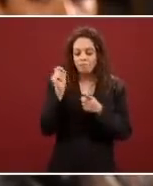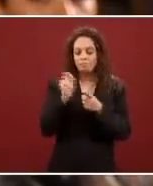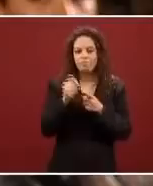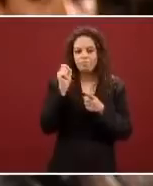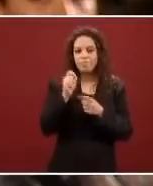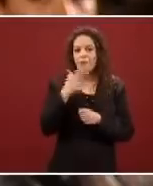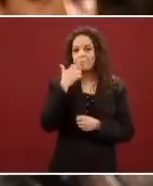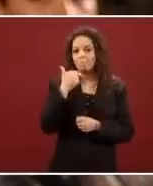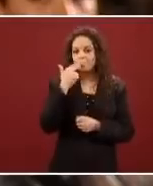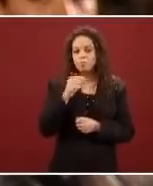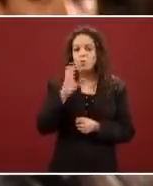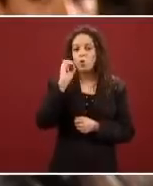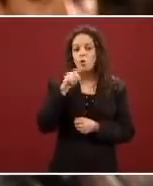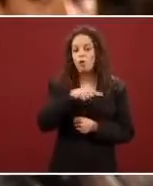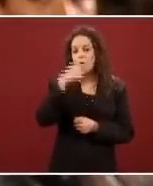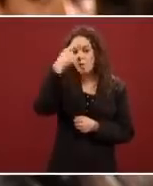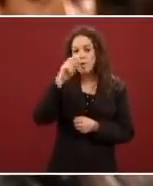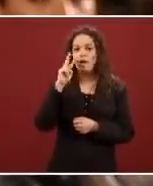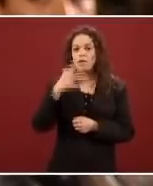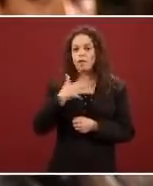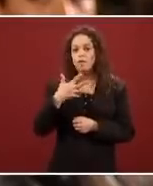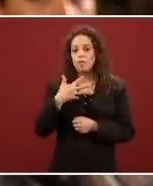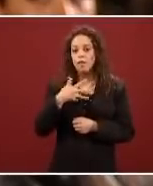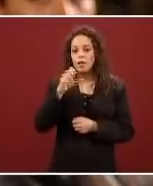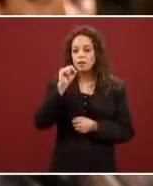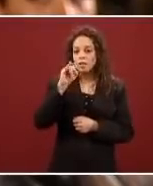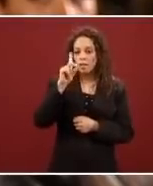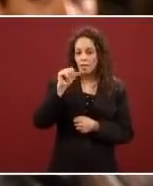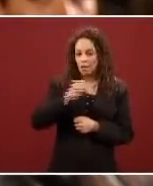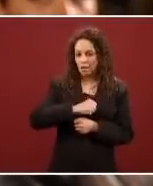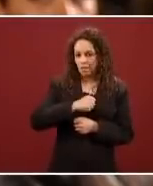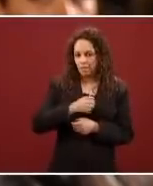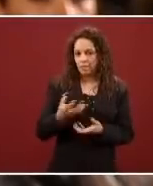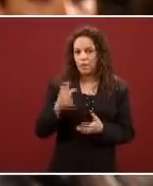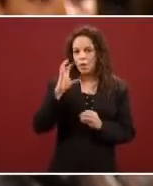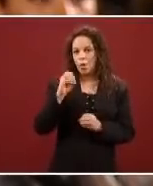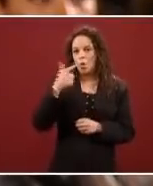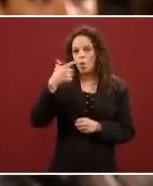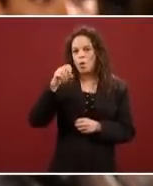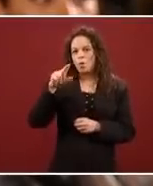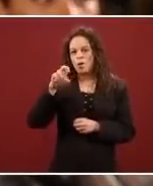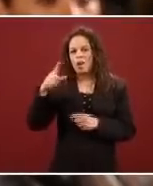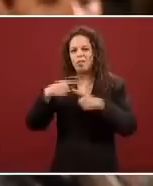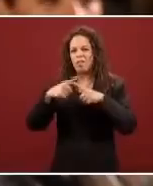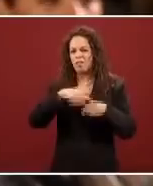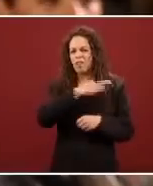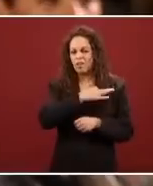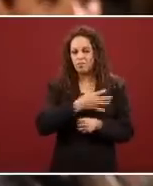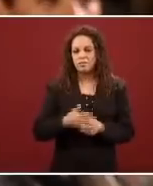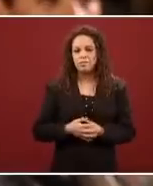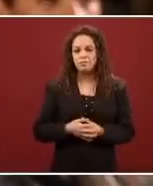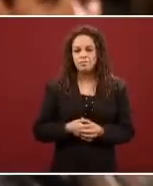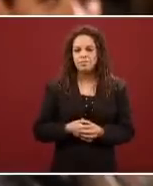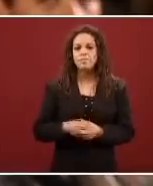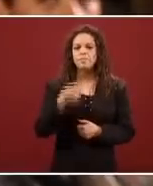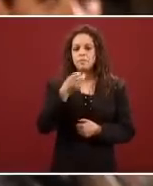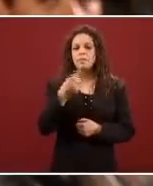pruebas rápidas de VIH, o sífilis o gonorrea. Tiene el mismo sistema. ¿Qué sabe el gobierno federal en este momento? ¿Qué se está haciendo para frenar en su